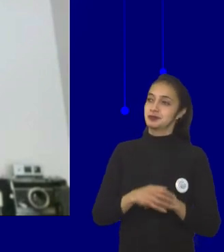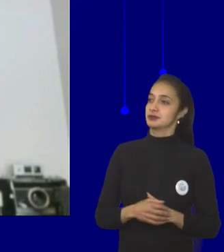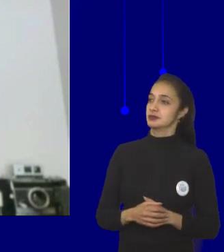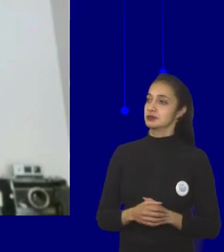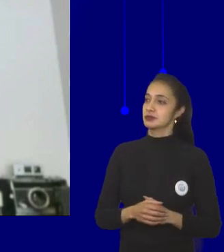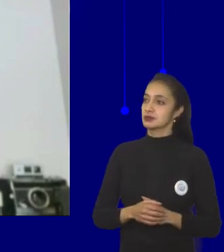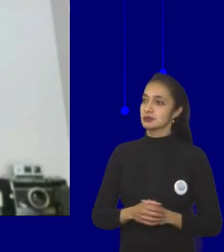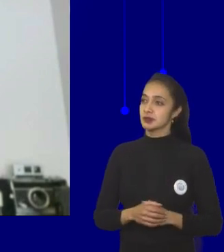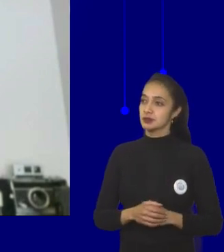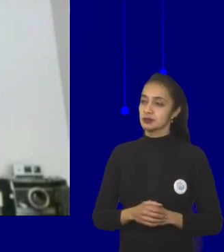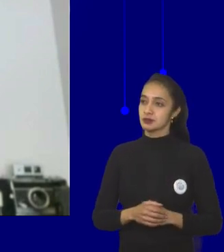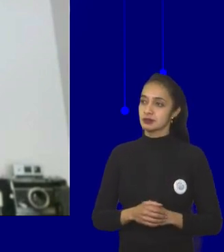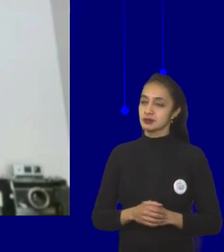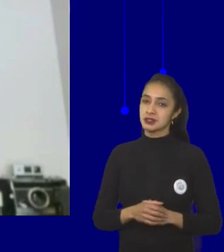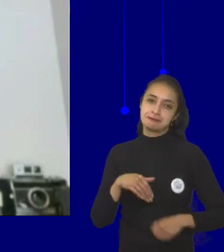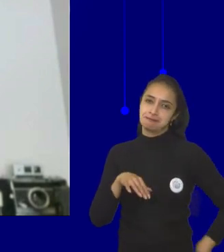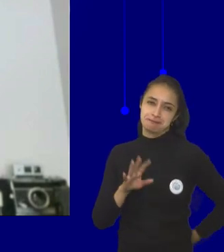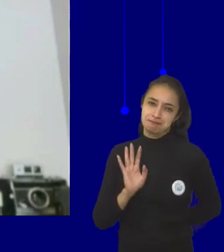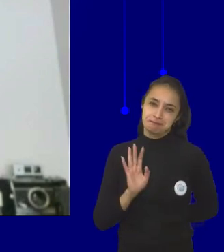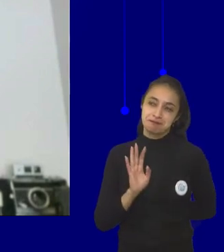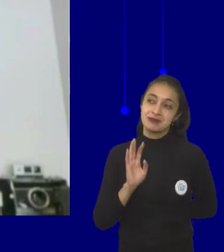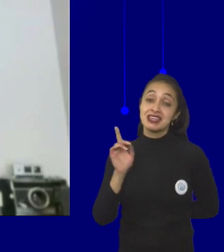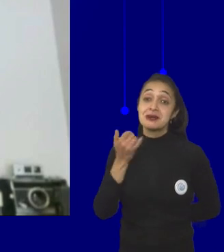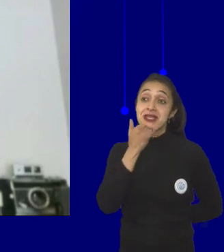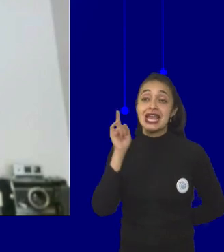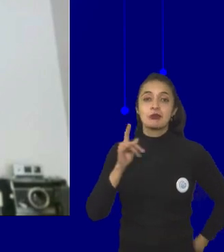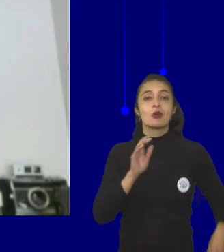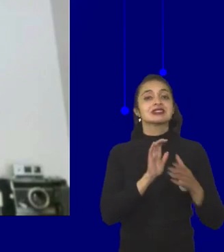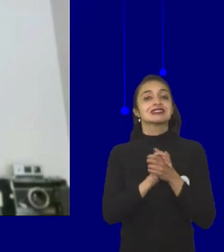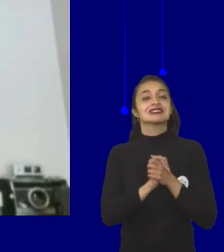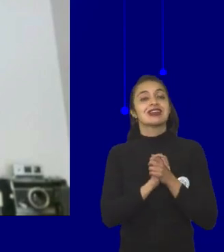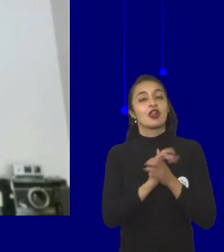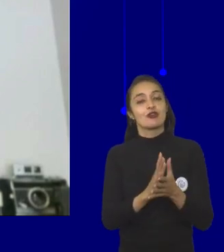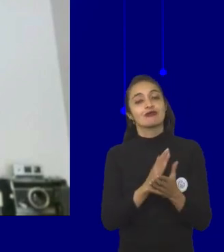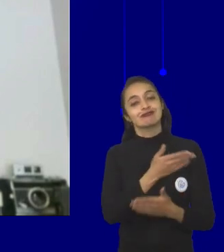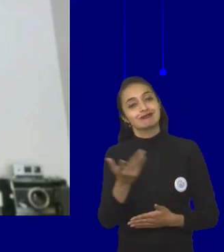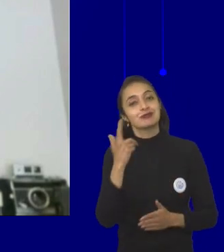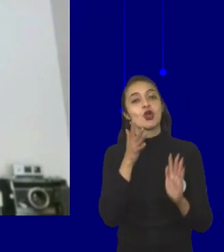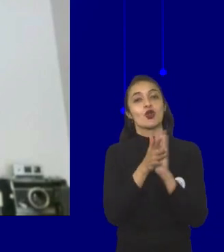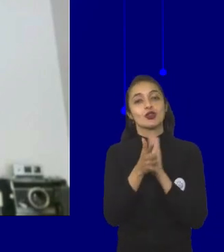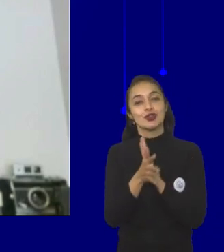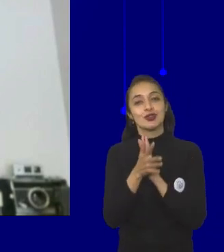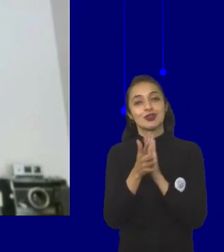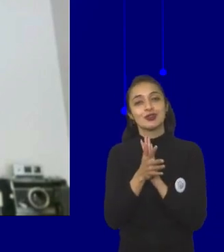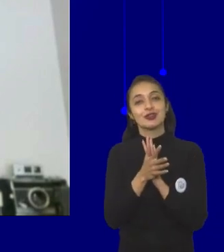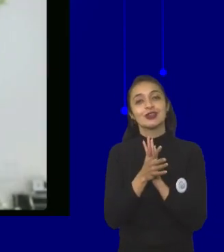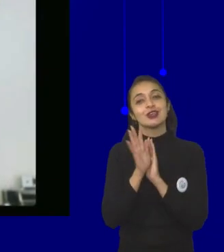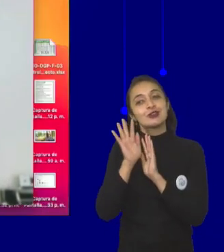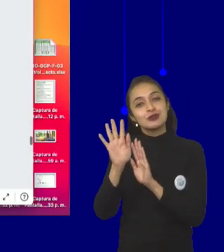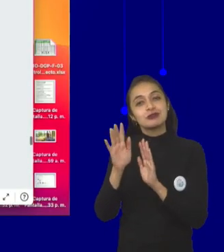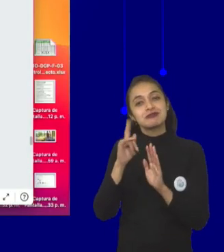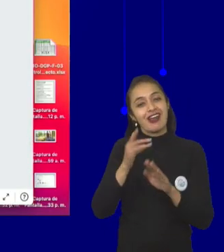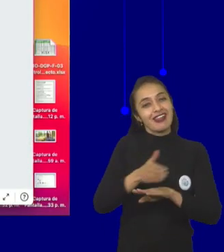No salió. Bueno, Camilo les había mandado un saludo contándoles un poco de Pálpito,